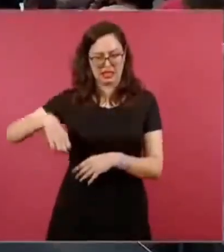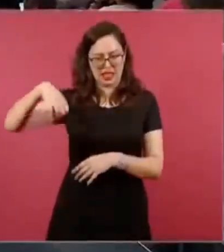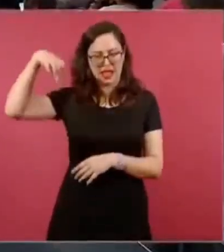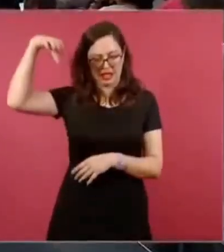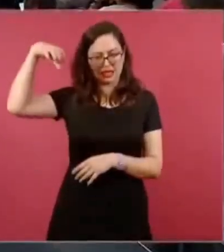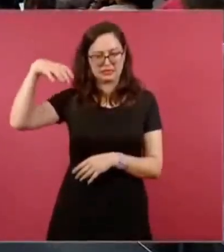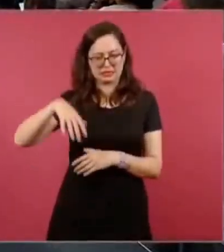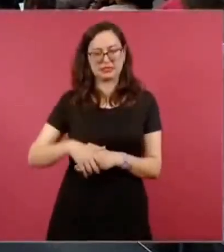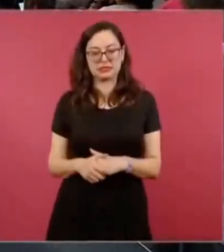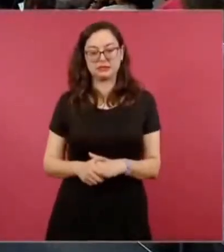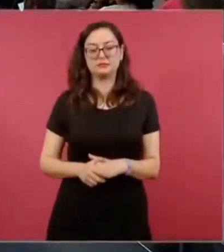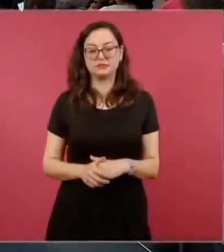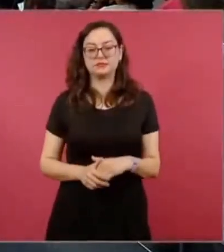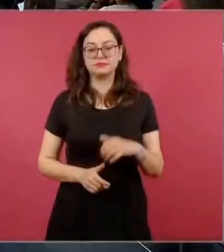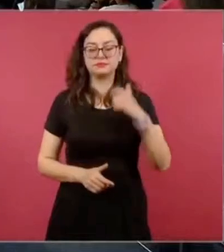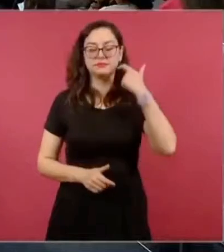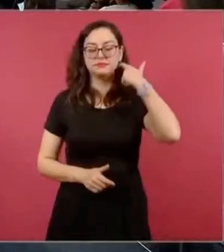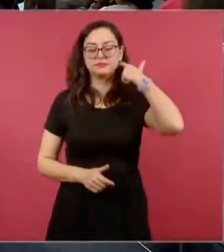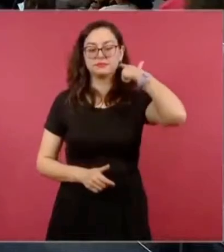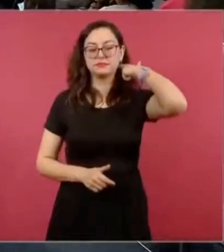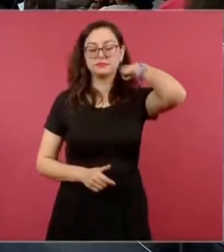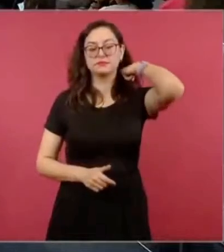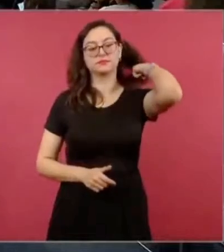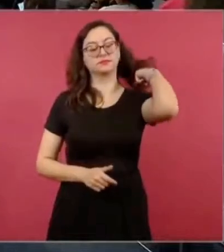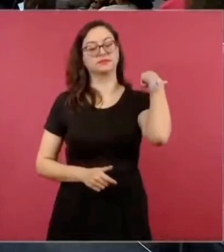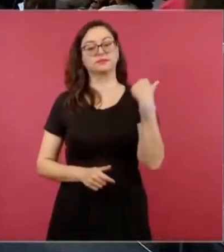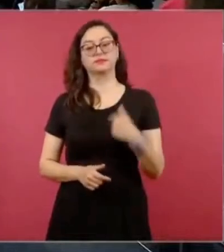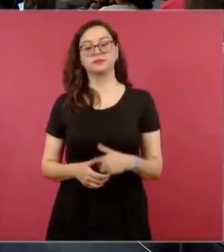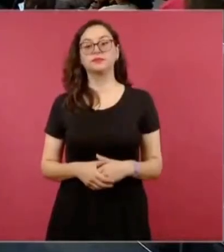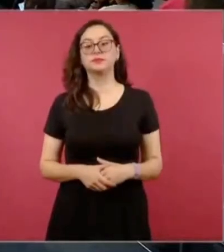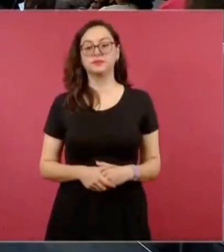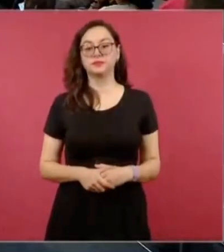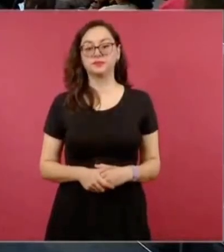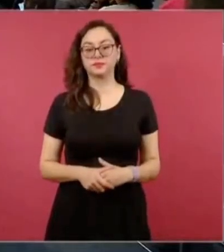Ya es grande. Sí, pero parece